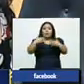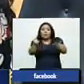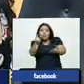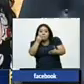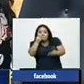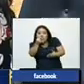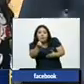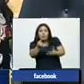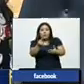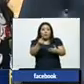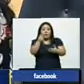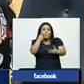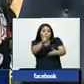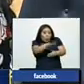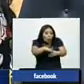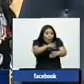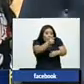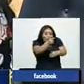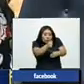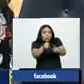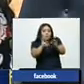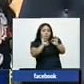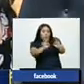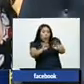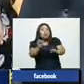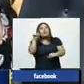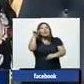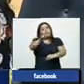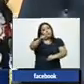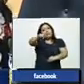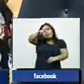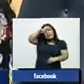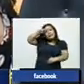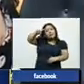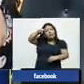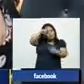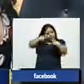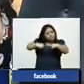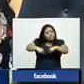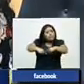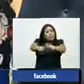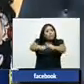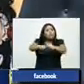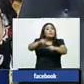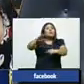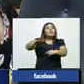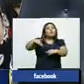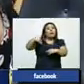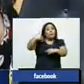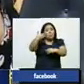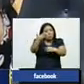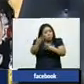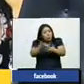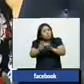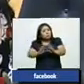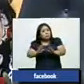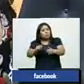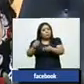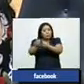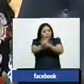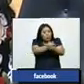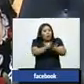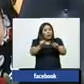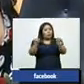establecimientos, de los puestos policiales. Ese es un trabajo que hay que continuar. Lo hemos venido haciendo, pero hay que potenciarlo.